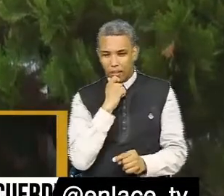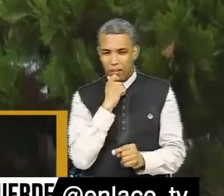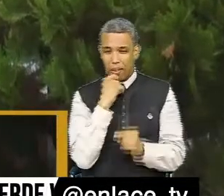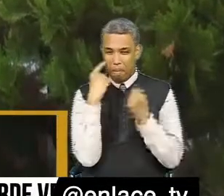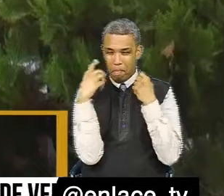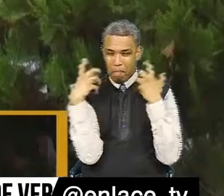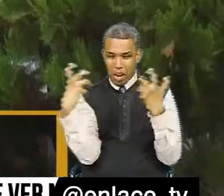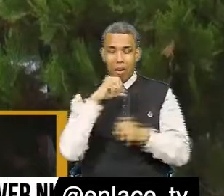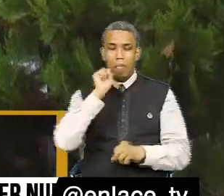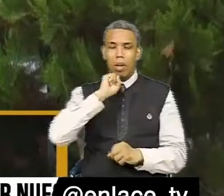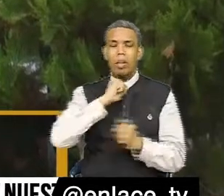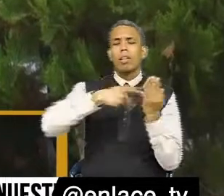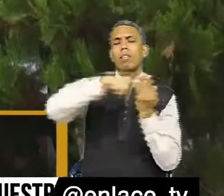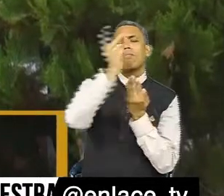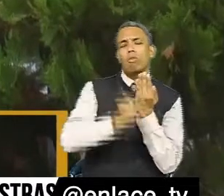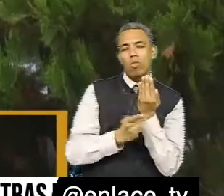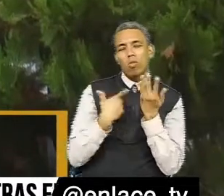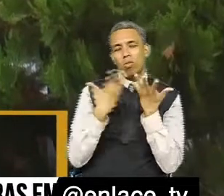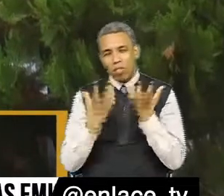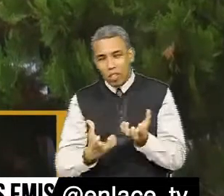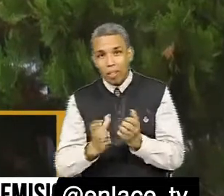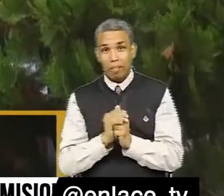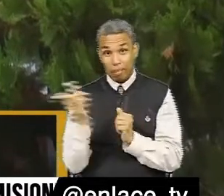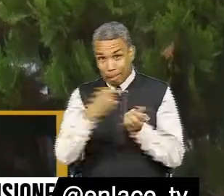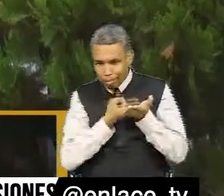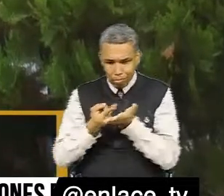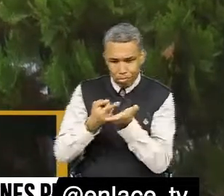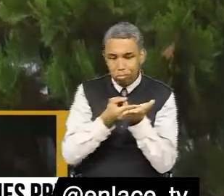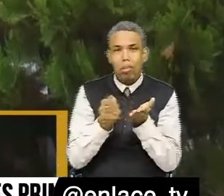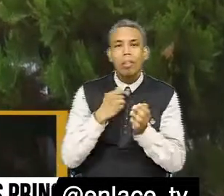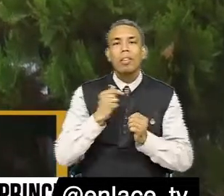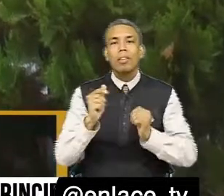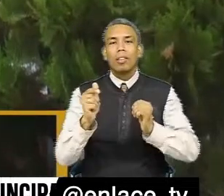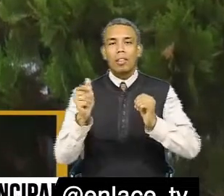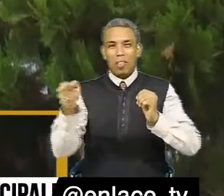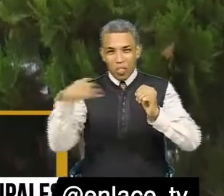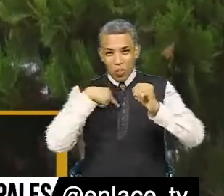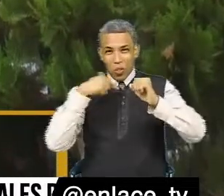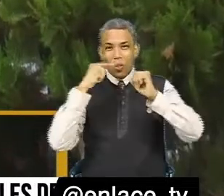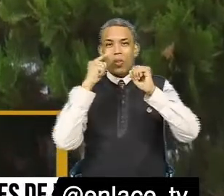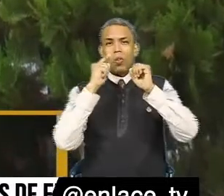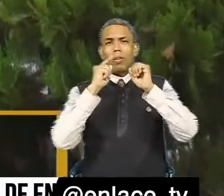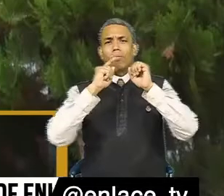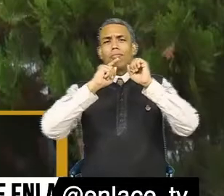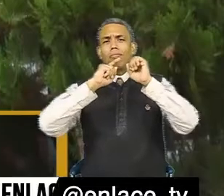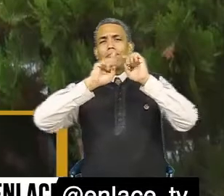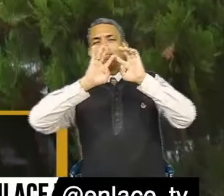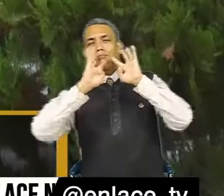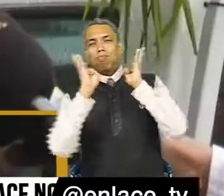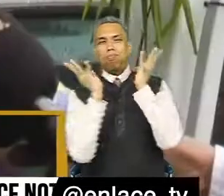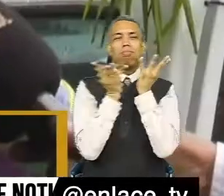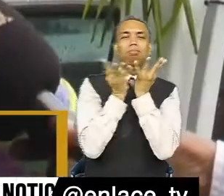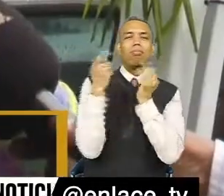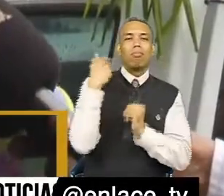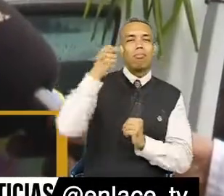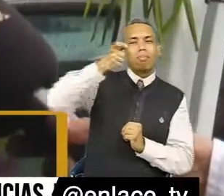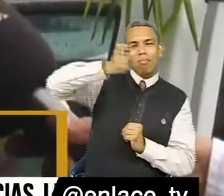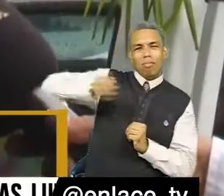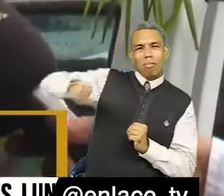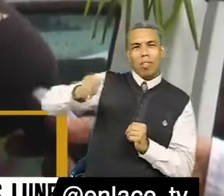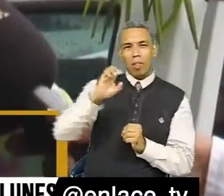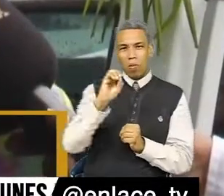entonces hemos dialogado tanto con la senadora tories vega como el senador jorge robledo ibias han dicho de la importancia de la iniciativa en nosotros